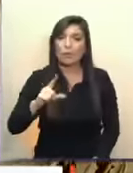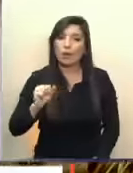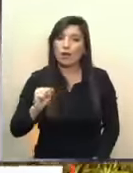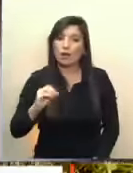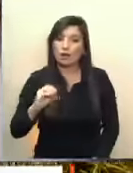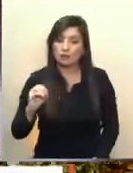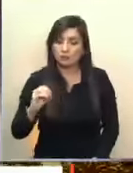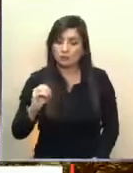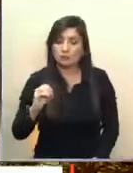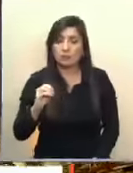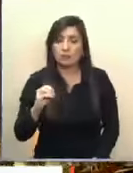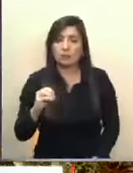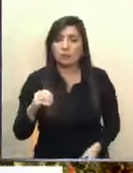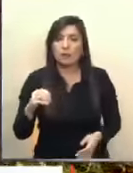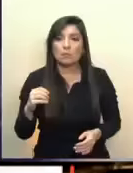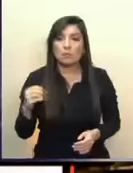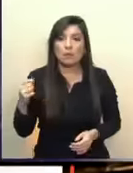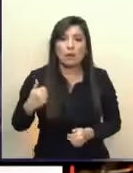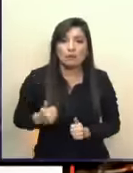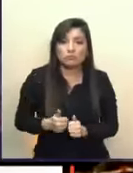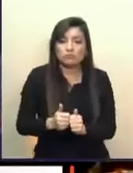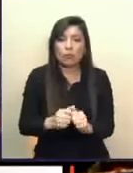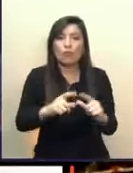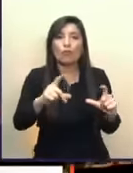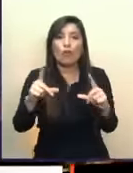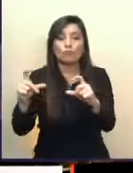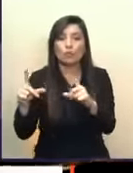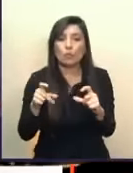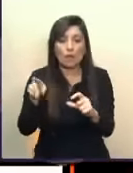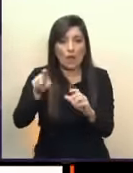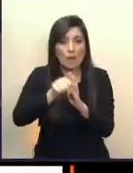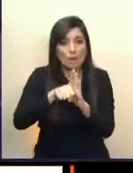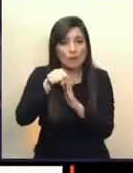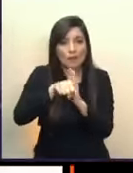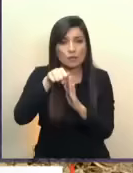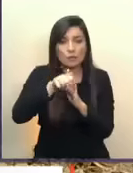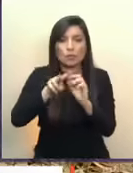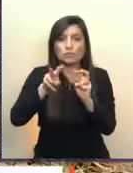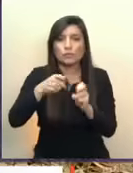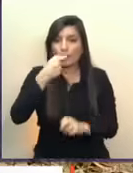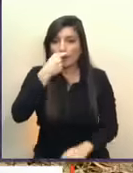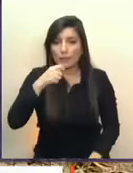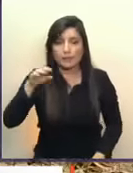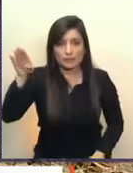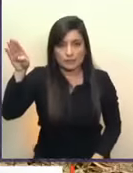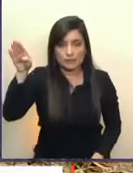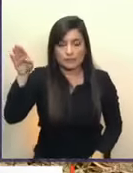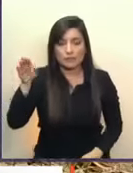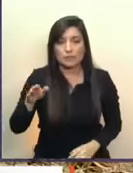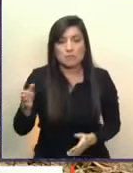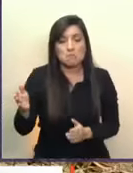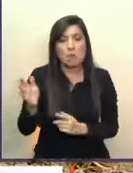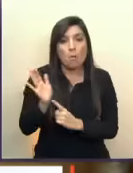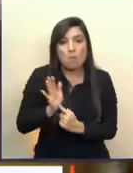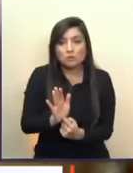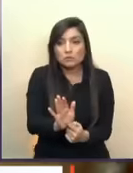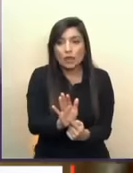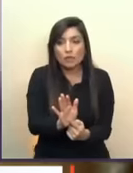para venir a sacar un par de fotos acá. Estaba haciendo una película con respecto a Hitler y me venía mostrando en la